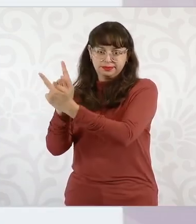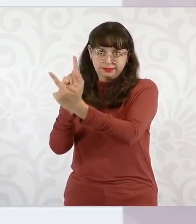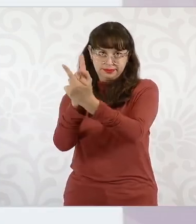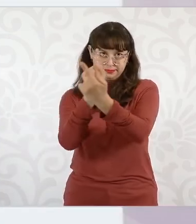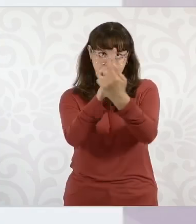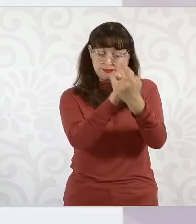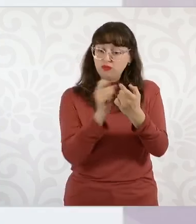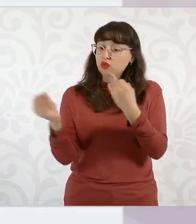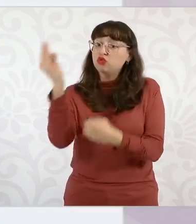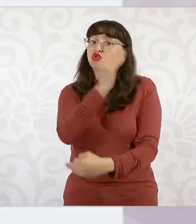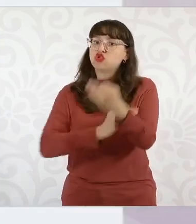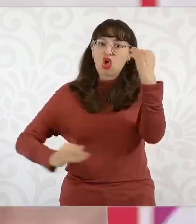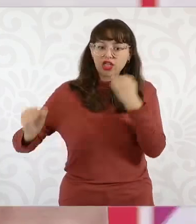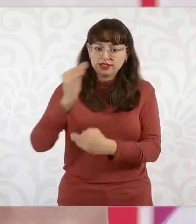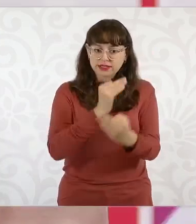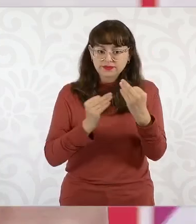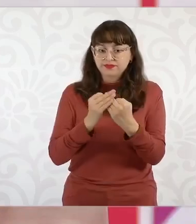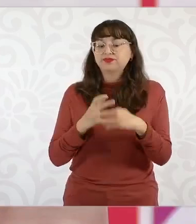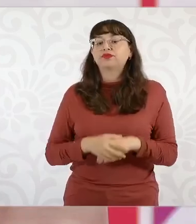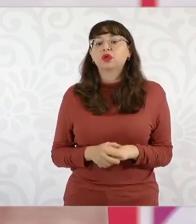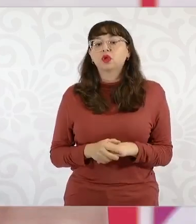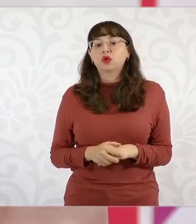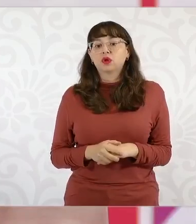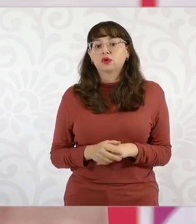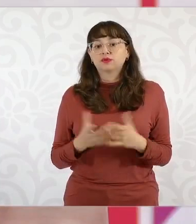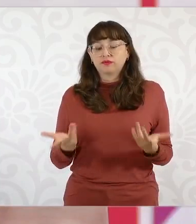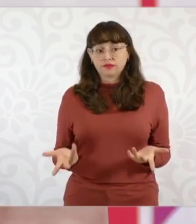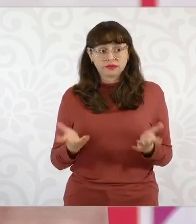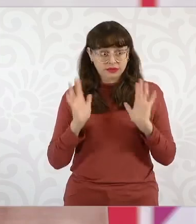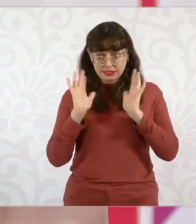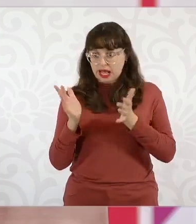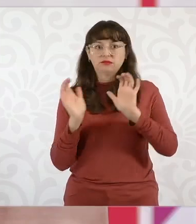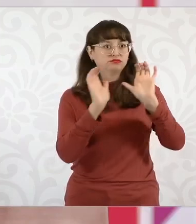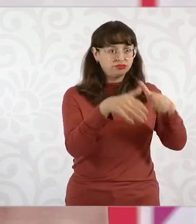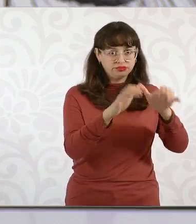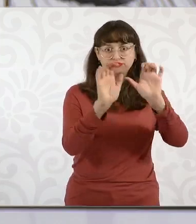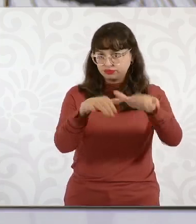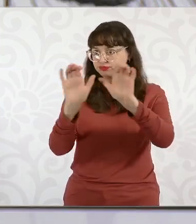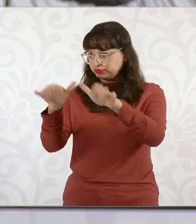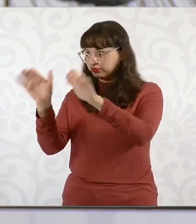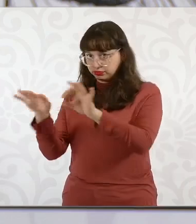país. ¿Cuántos lugares te quedaron en qué licenciatura?